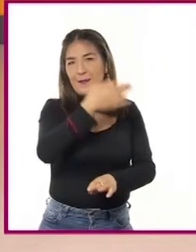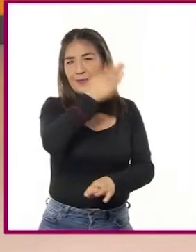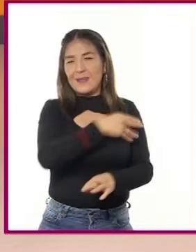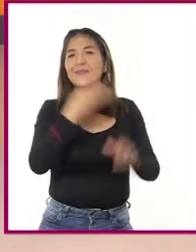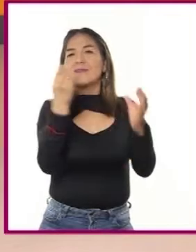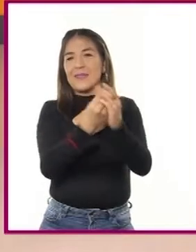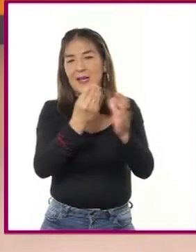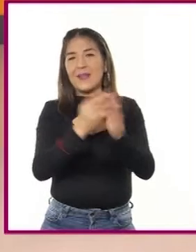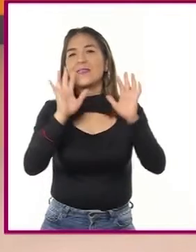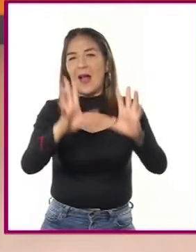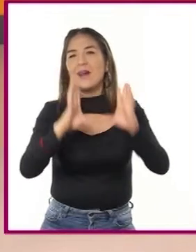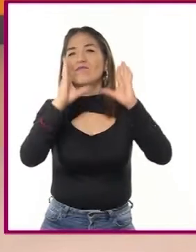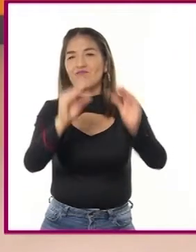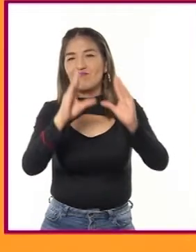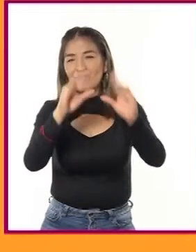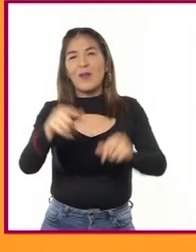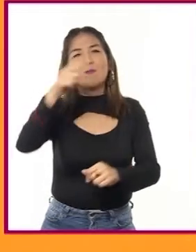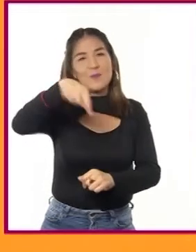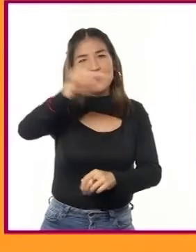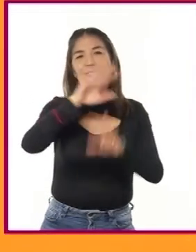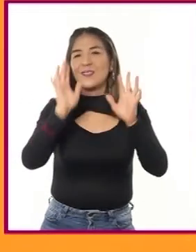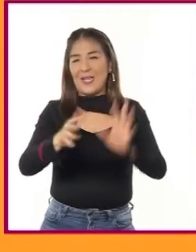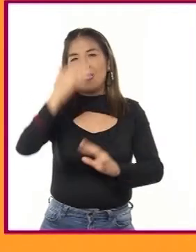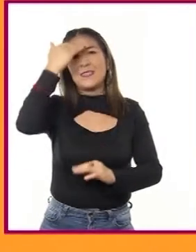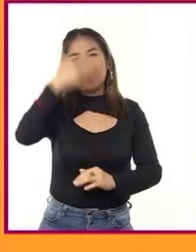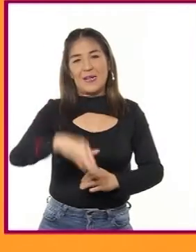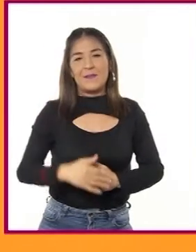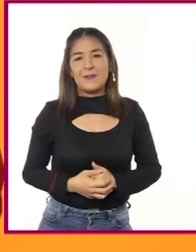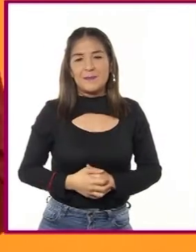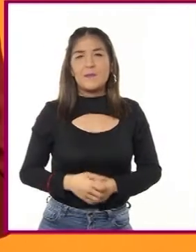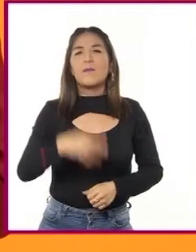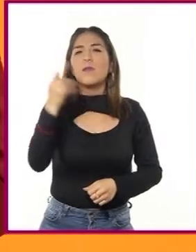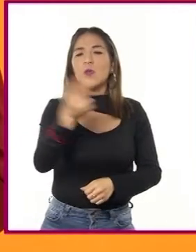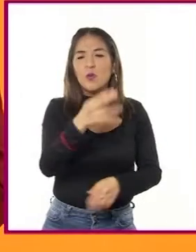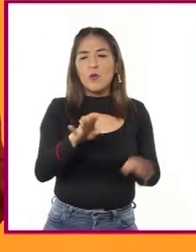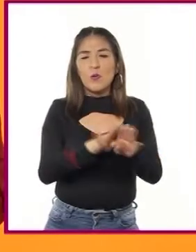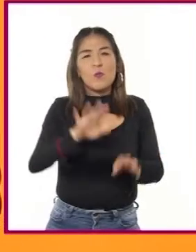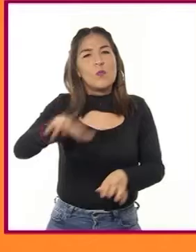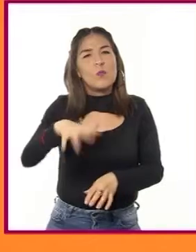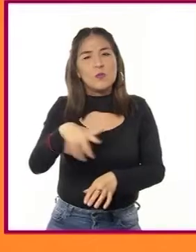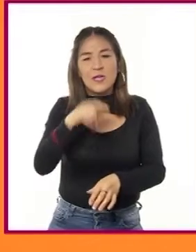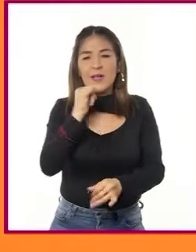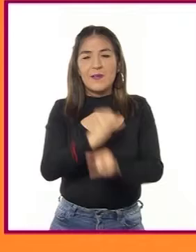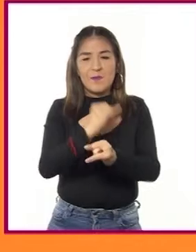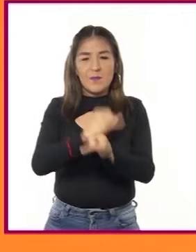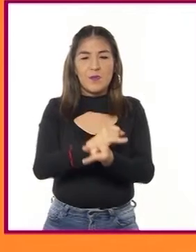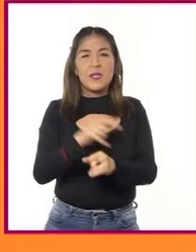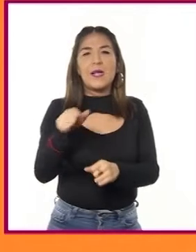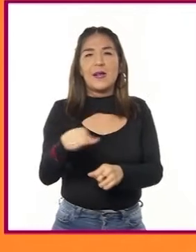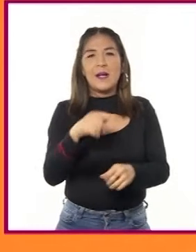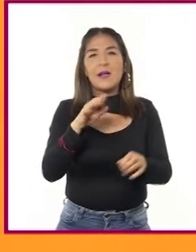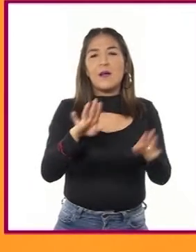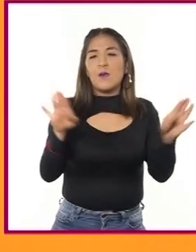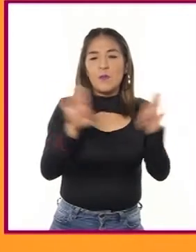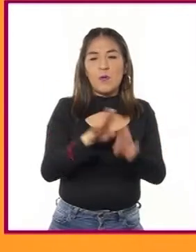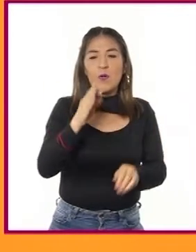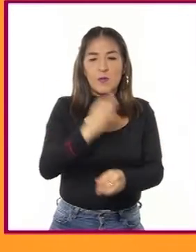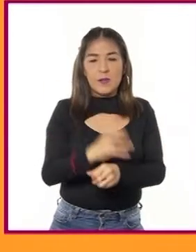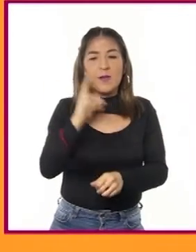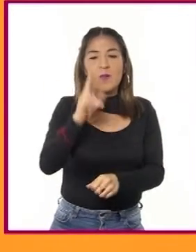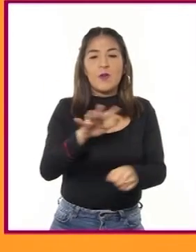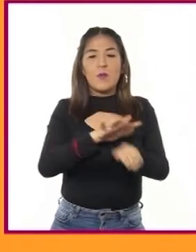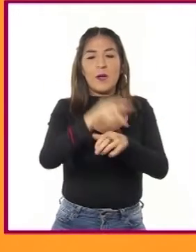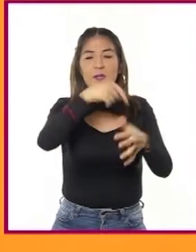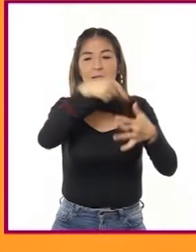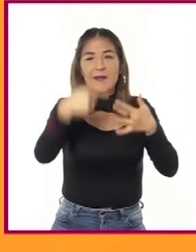Ustedes ya tienen mucho conocimiento al respecto. Para buscar en fuentes digitales, Como lo hicimos en estos casos, algunos puntos que